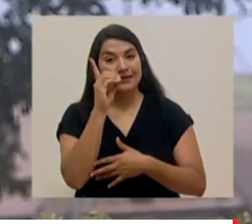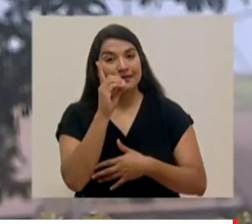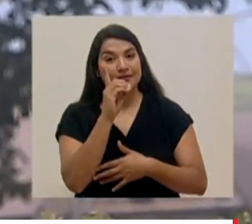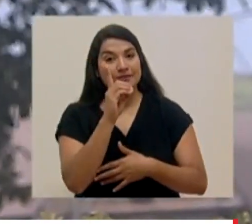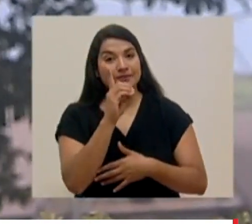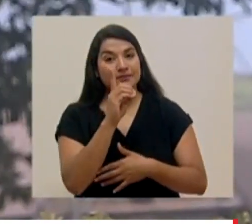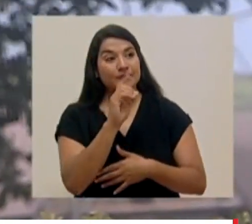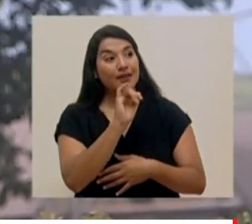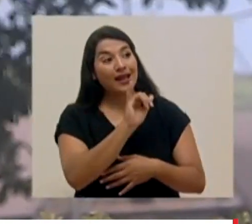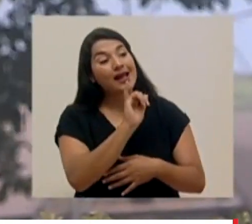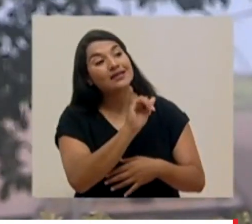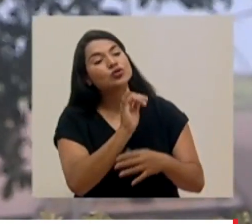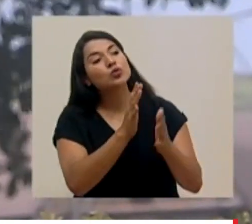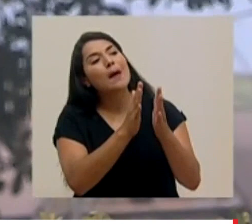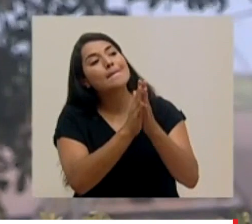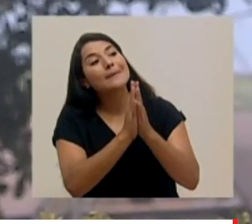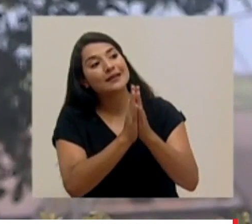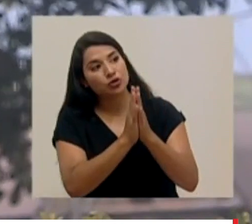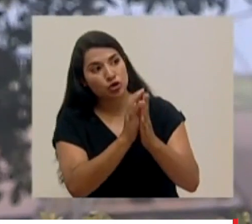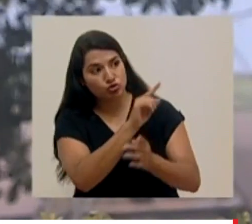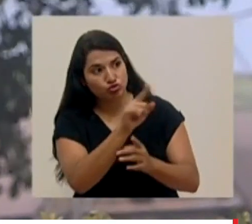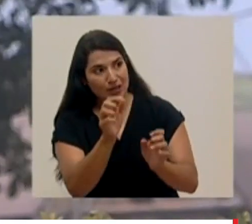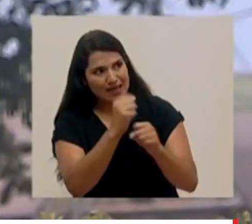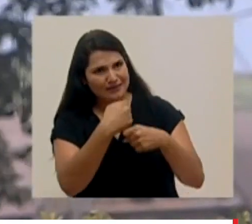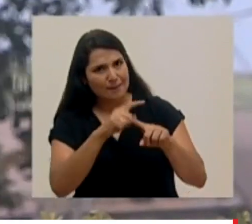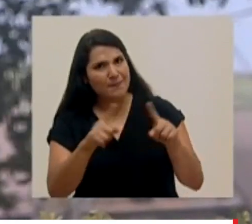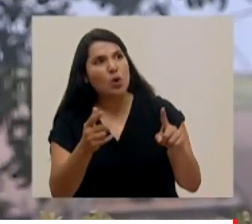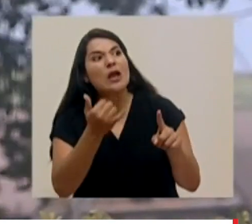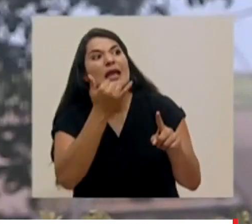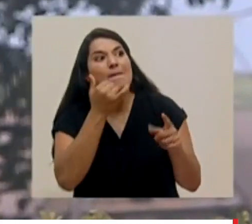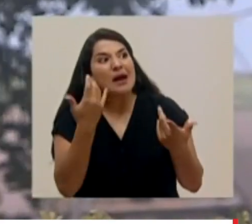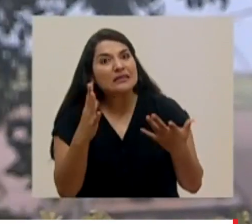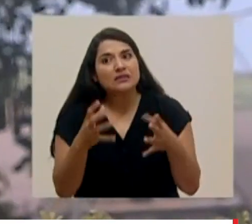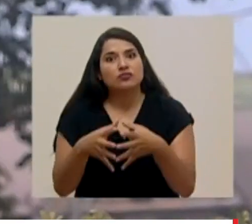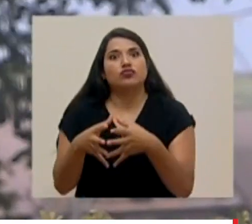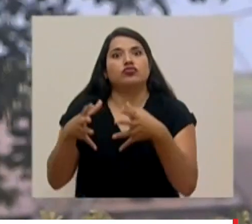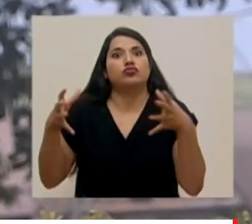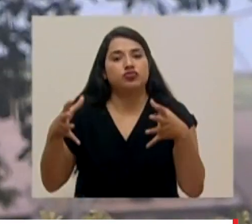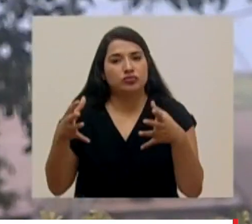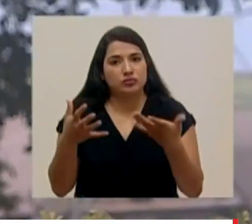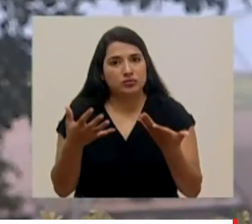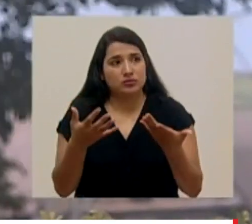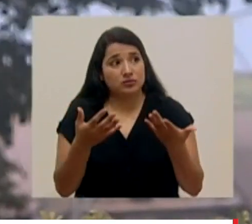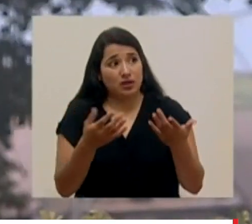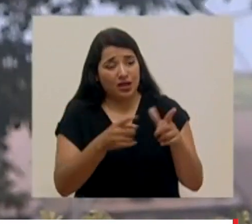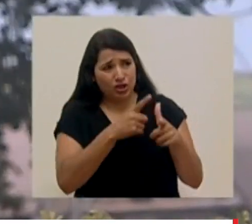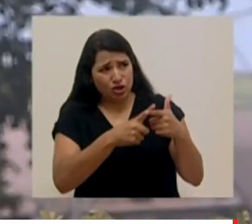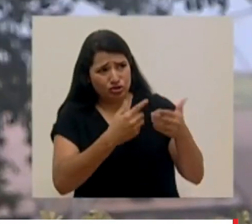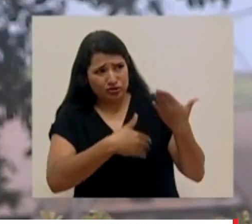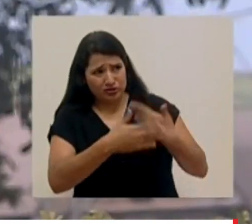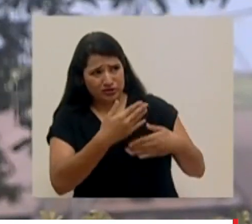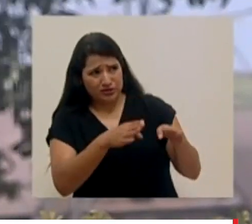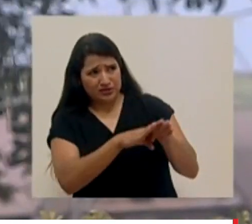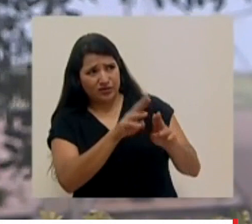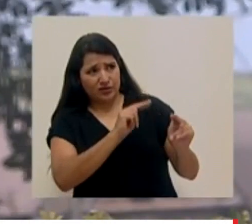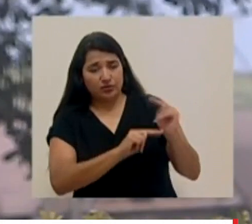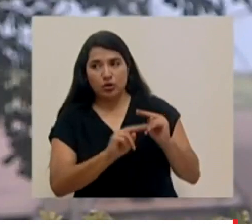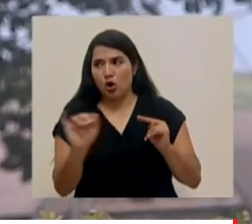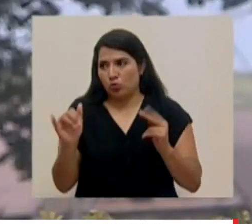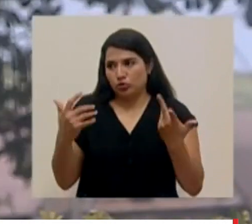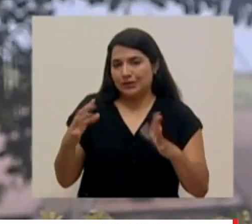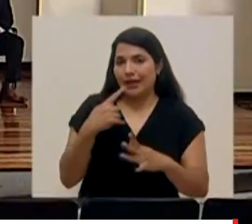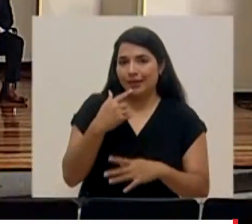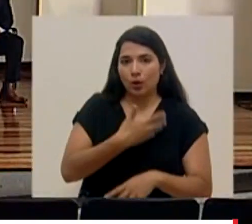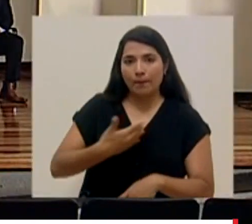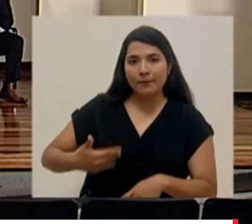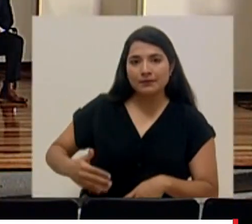esto es una petición previa. ¿Qué pasa si hay un eventual colapso? ¿Va a haber un cierre o...? Como lo dijo el presidente, es parte de lo que está contemplado,